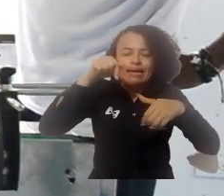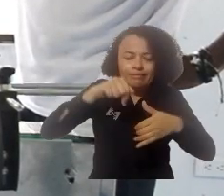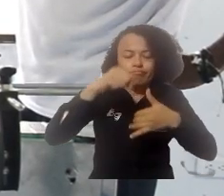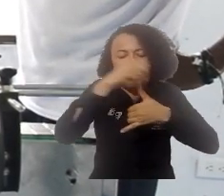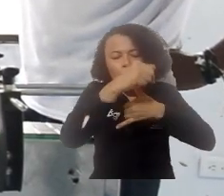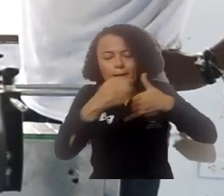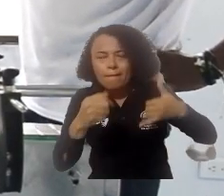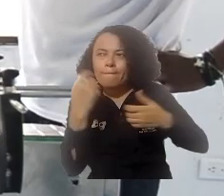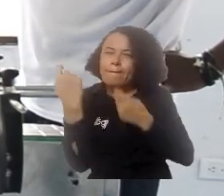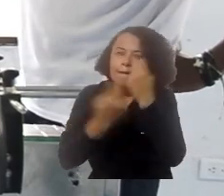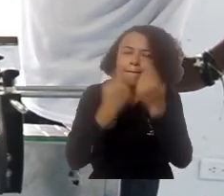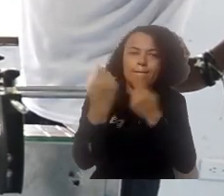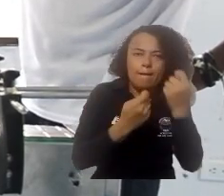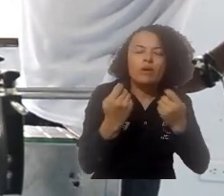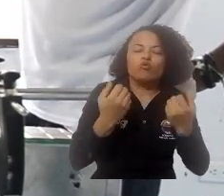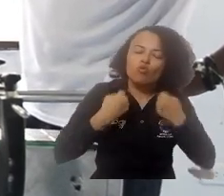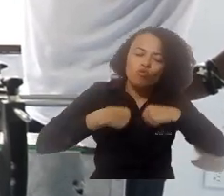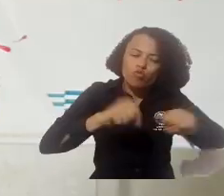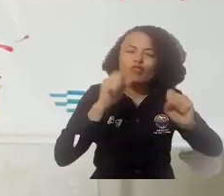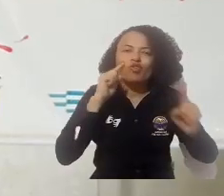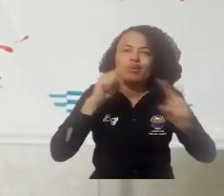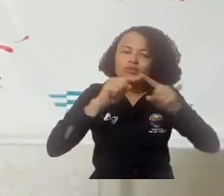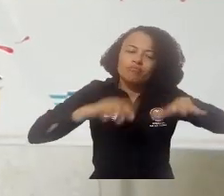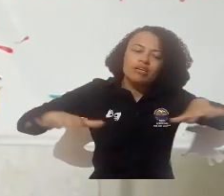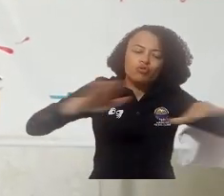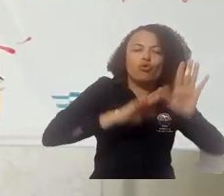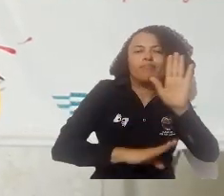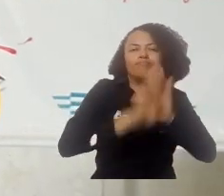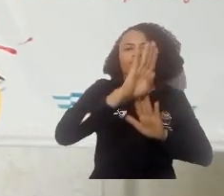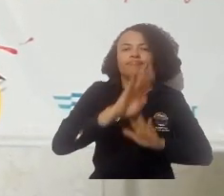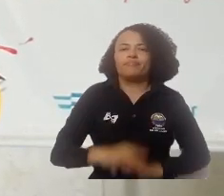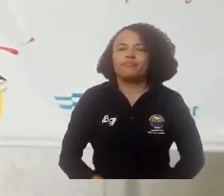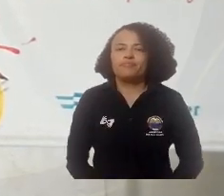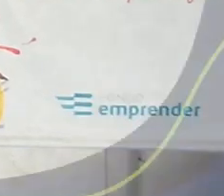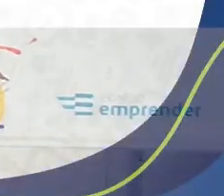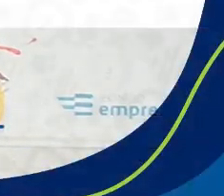en supermercados del país los impulsa a seguir trabajando por el